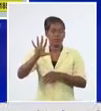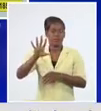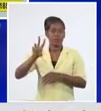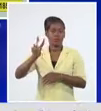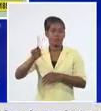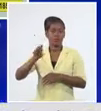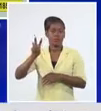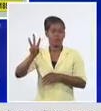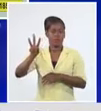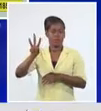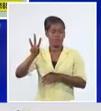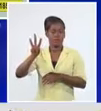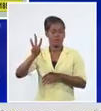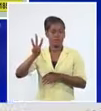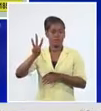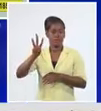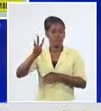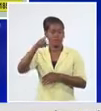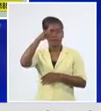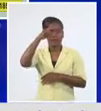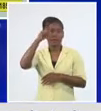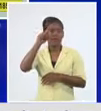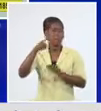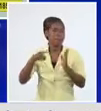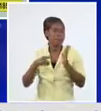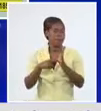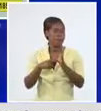1.452,3 y Santi Espíritus